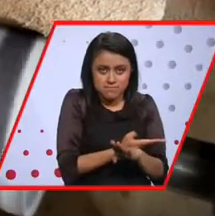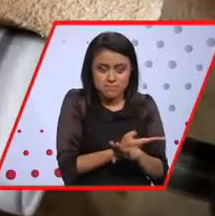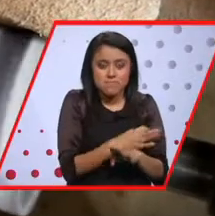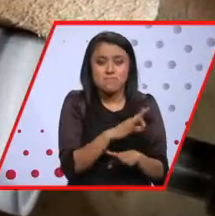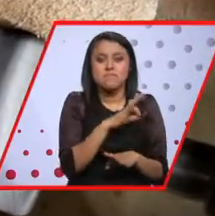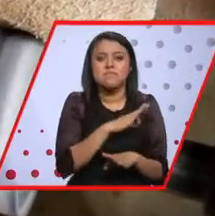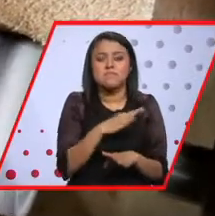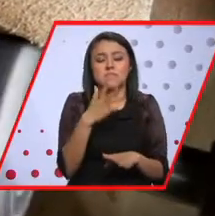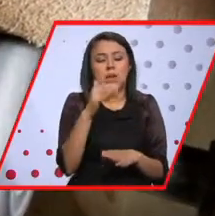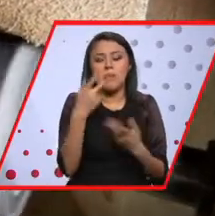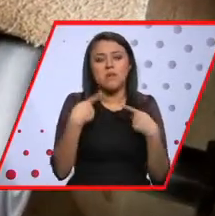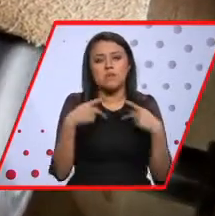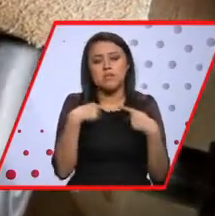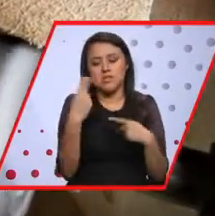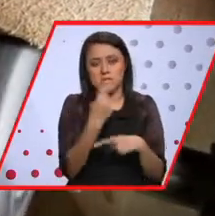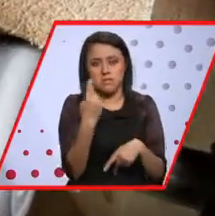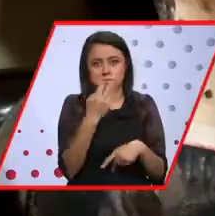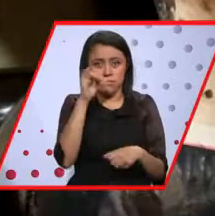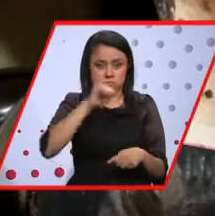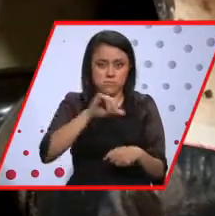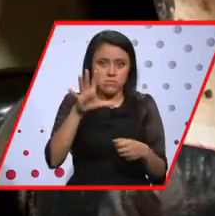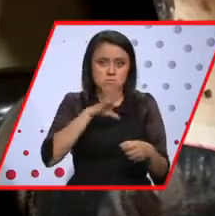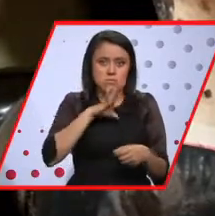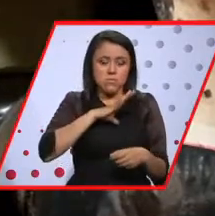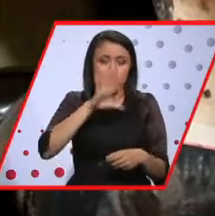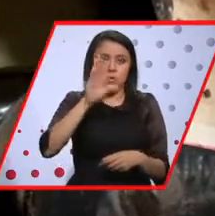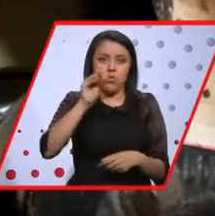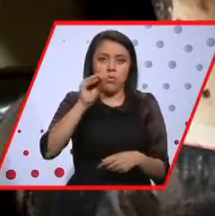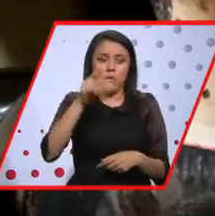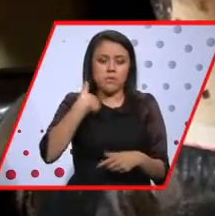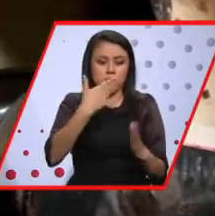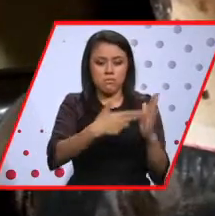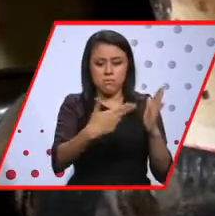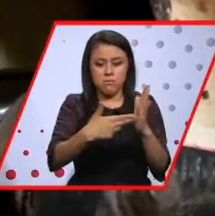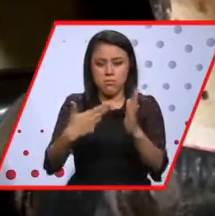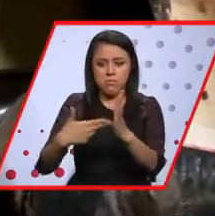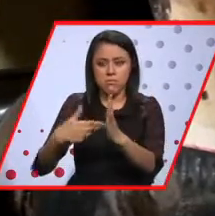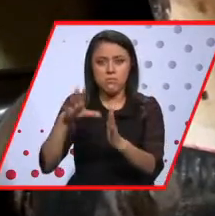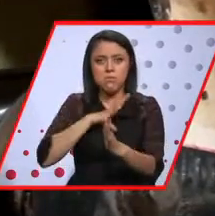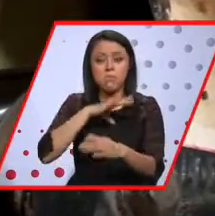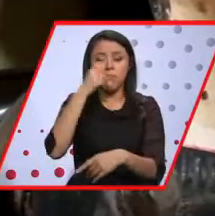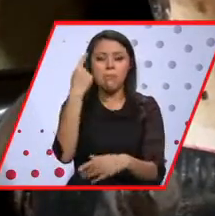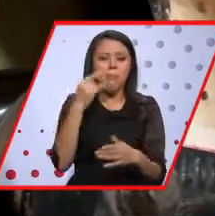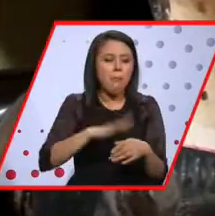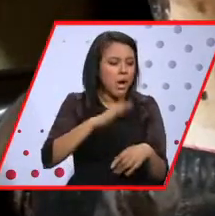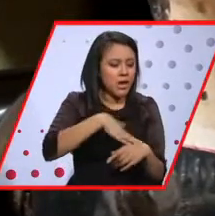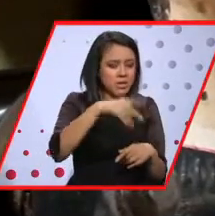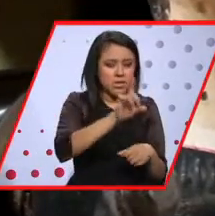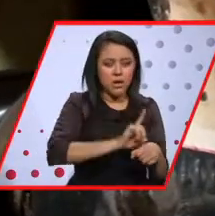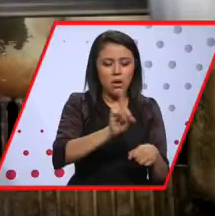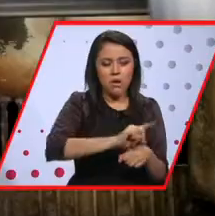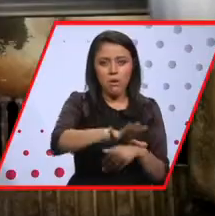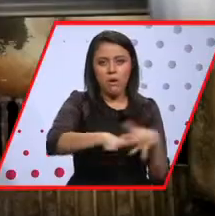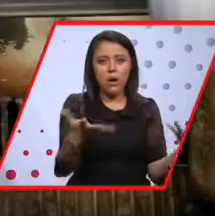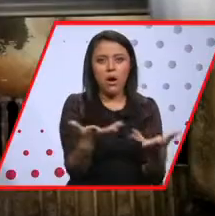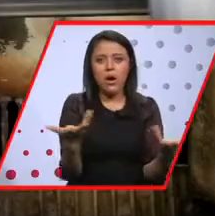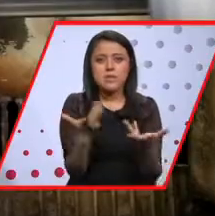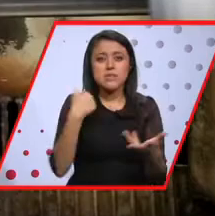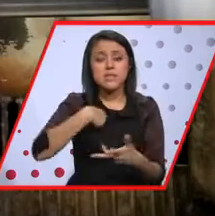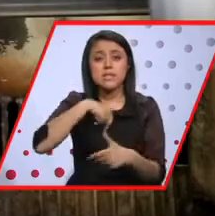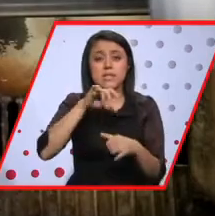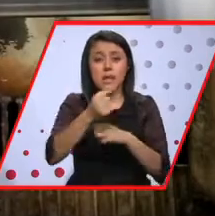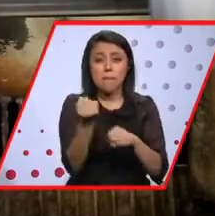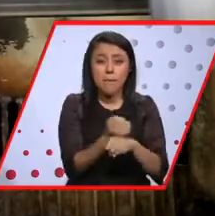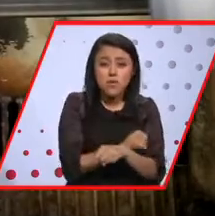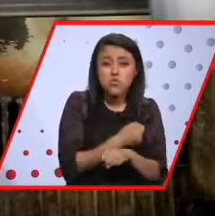medida del cliente. Hoy en día existen más de 90 talleres que producen miles de zapatos a la semana. Sí, por ejemplo, si